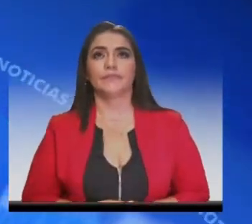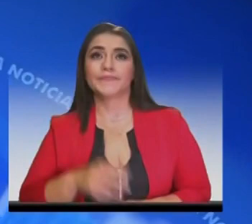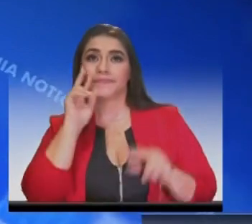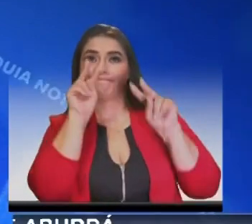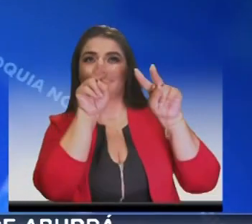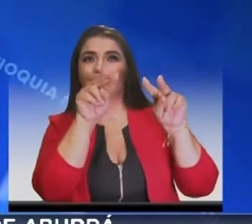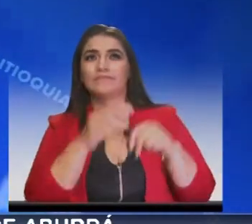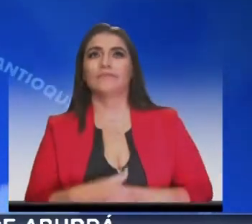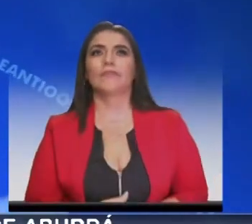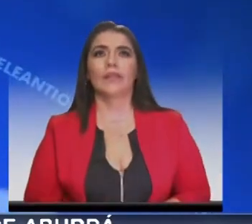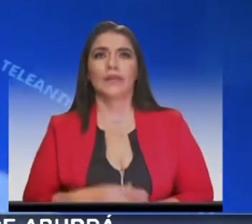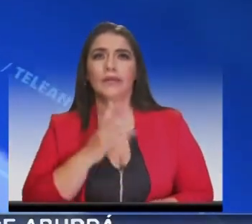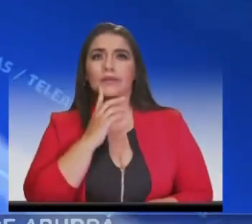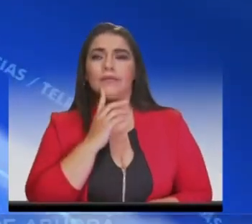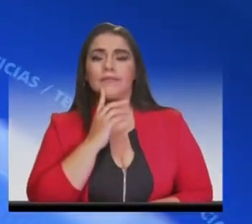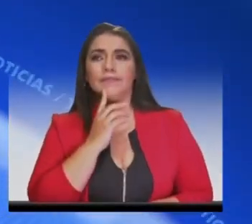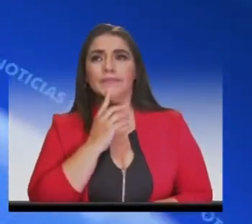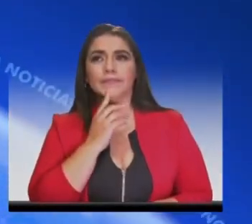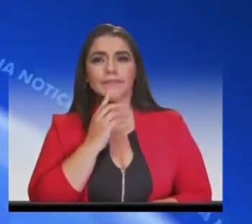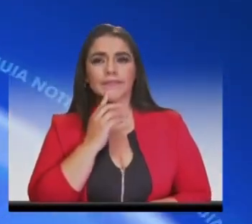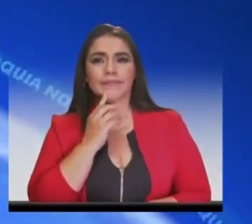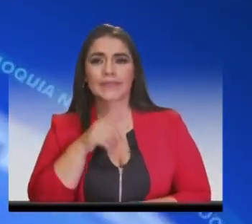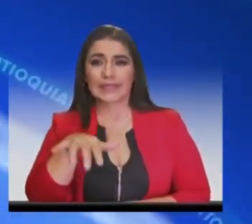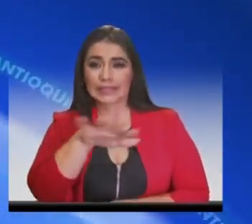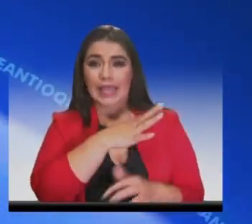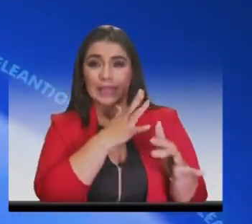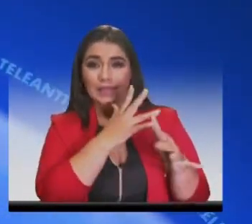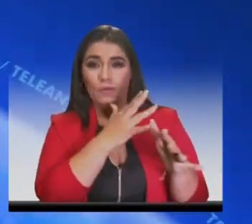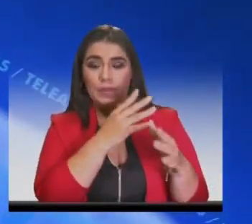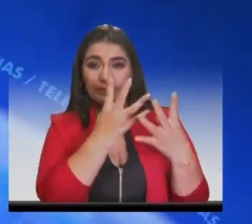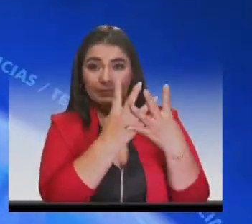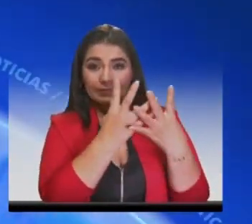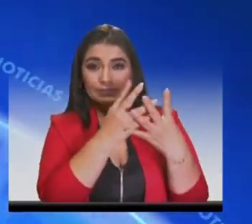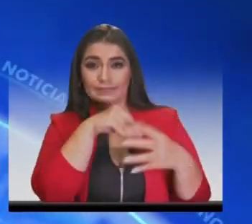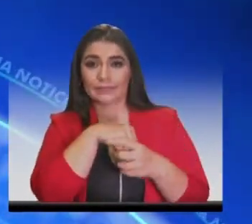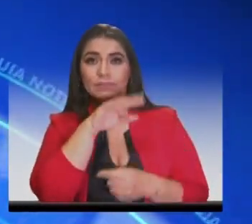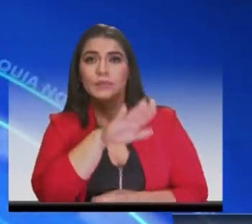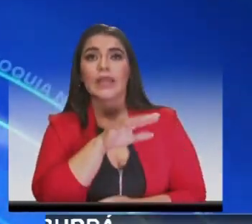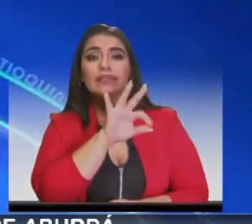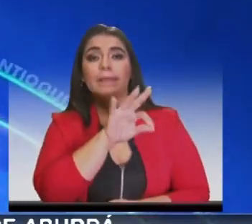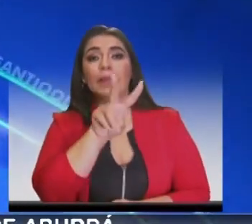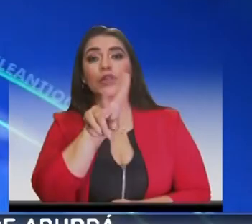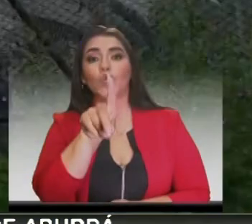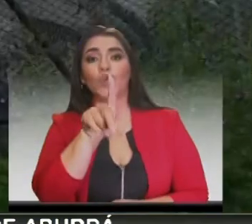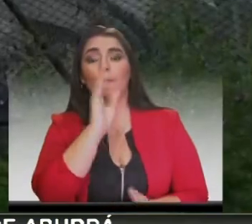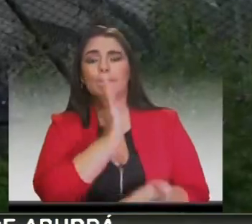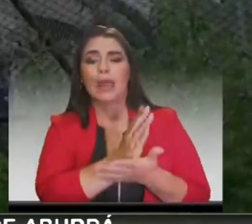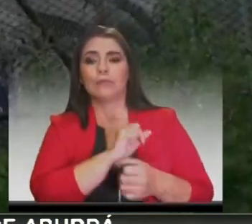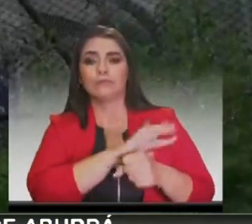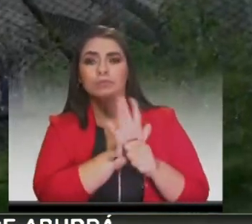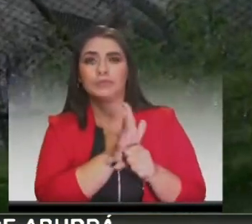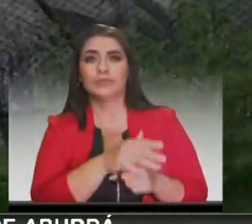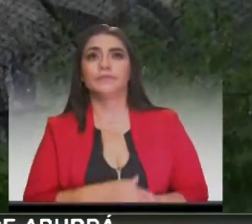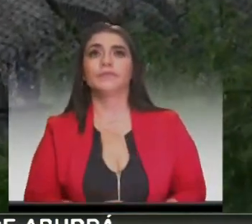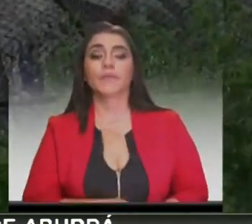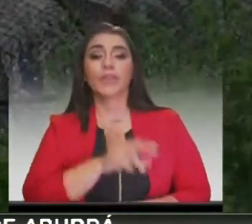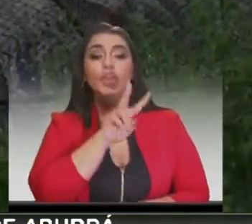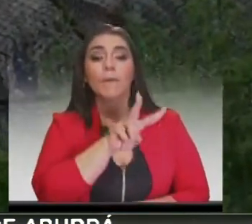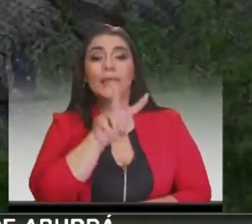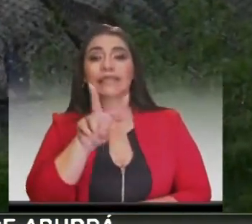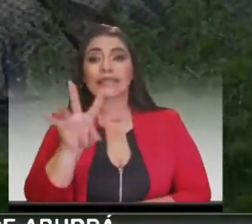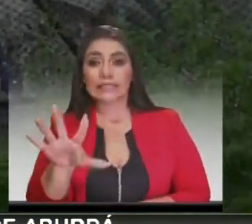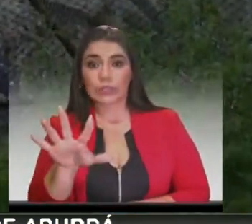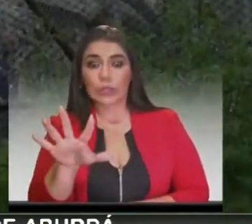Este es el panorama en la cárcel La Paz de Itagüí, donde se han confirmado 321 casos de COVID-19, de los cuales